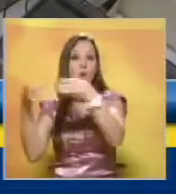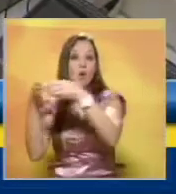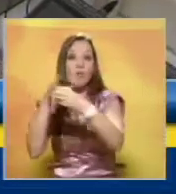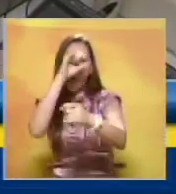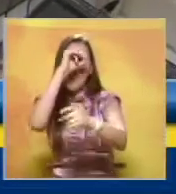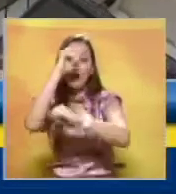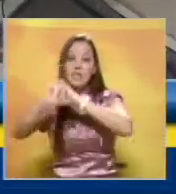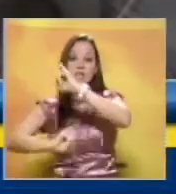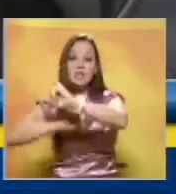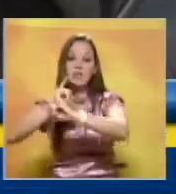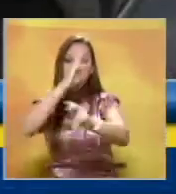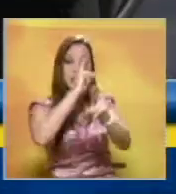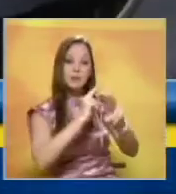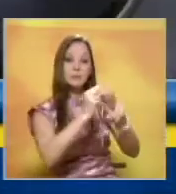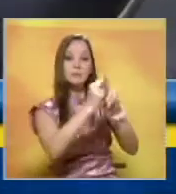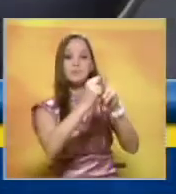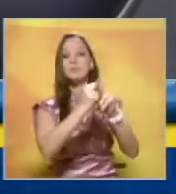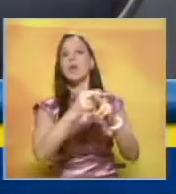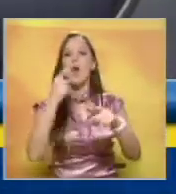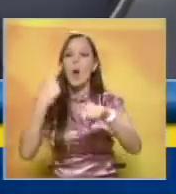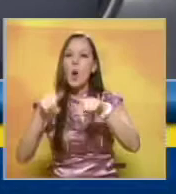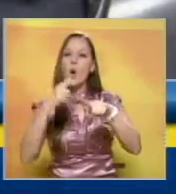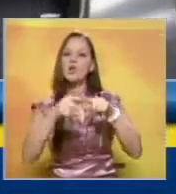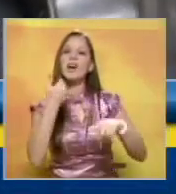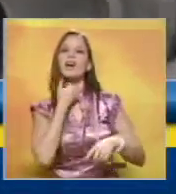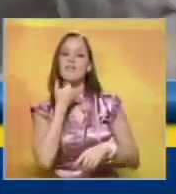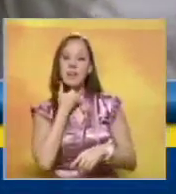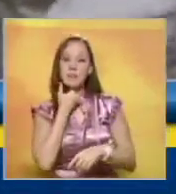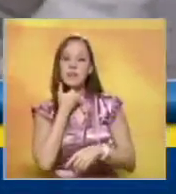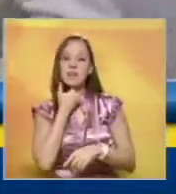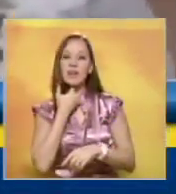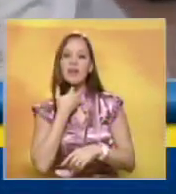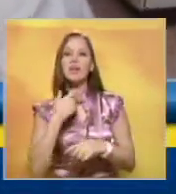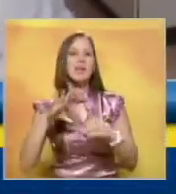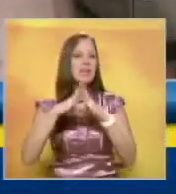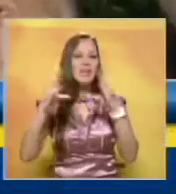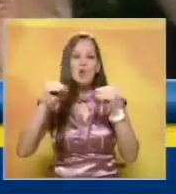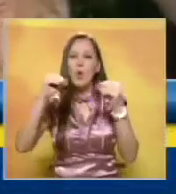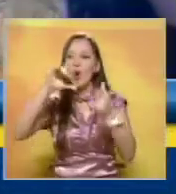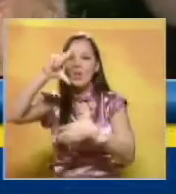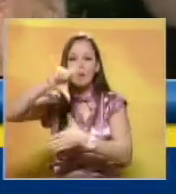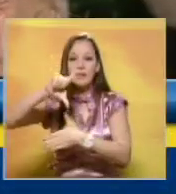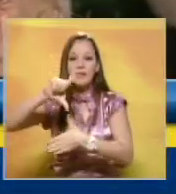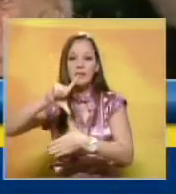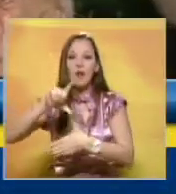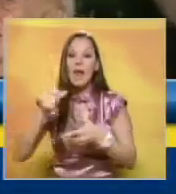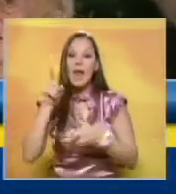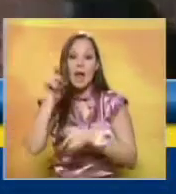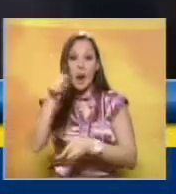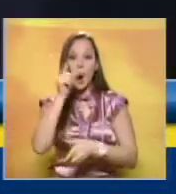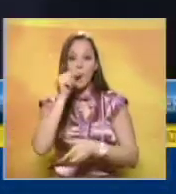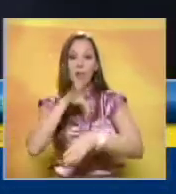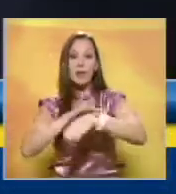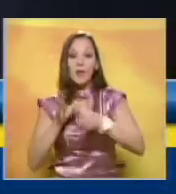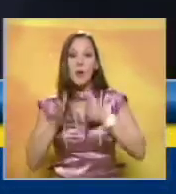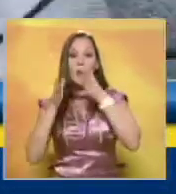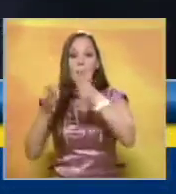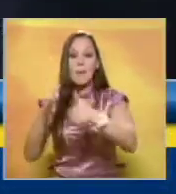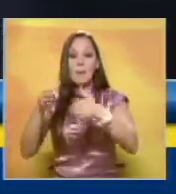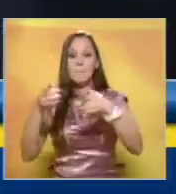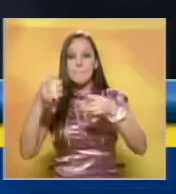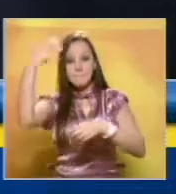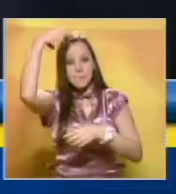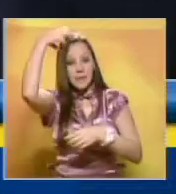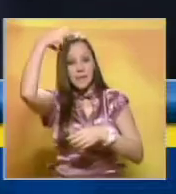de oncocercosis, micosis y otras enfermedades que afectan a América Latina. Ganador del Premio Príncipe de Asturias de